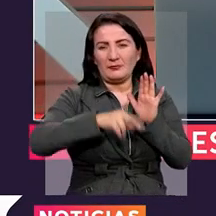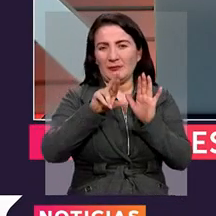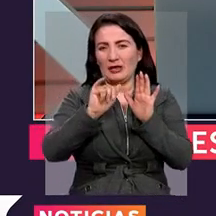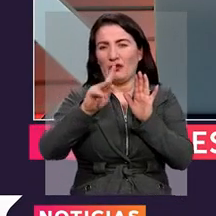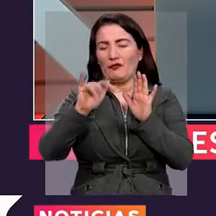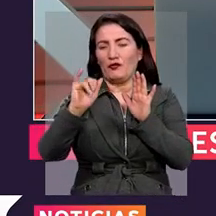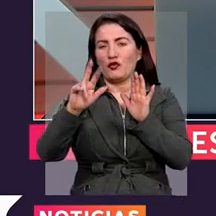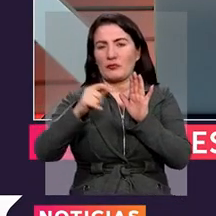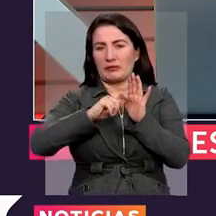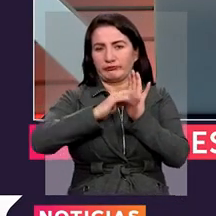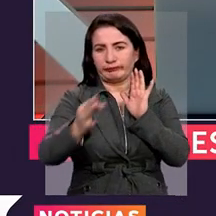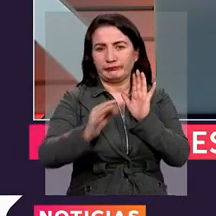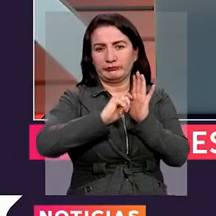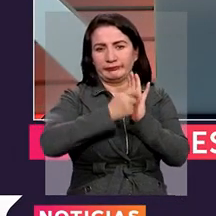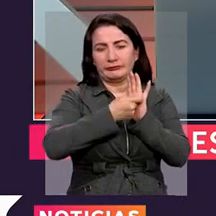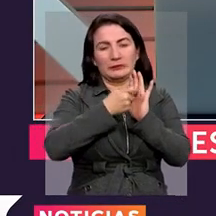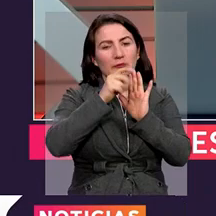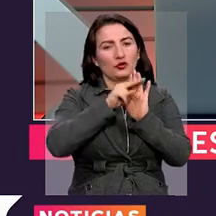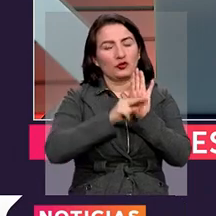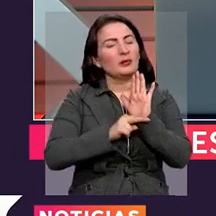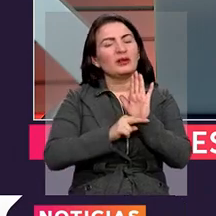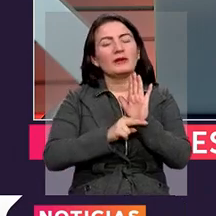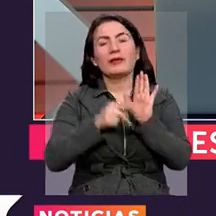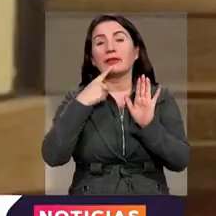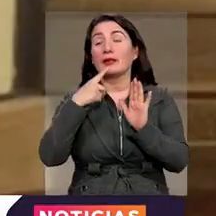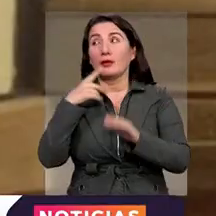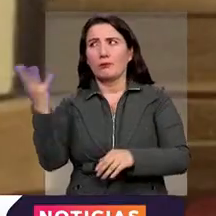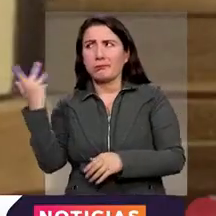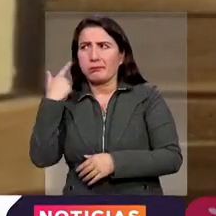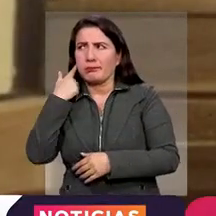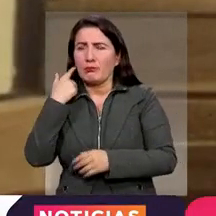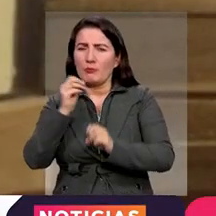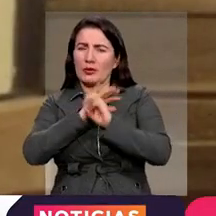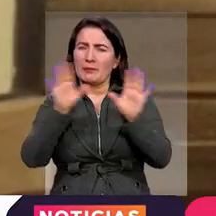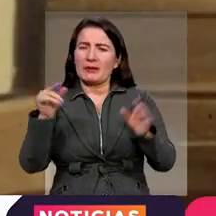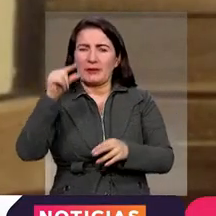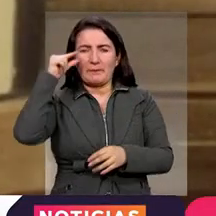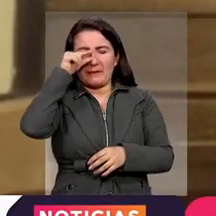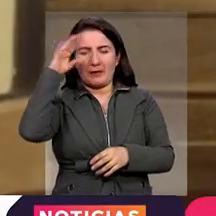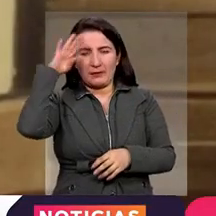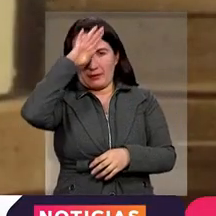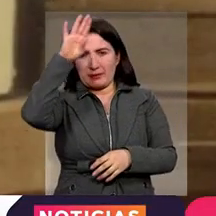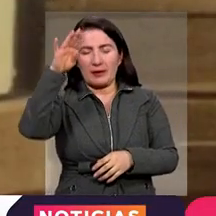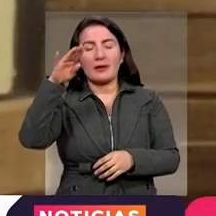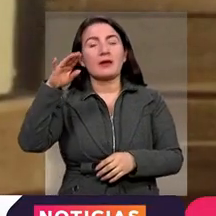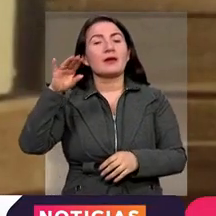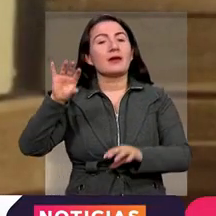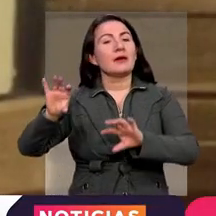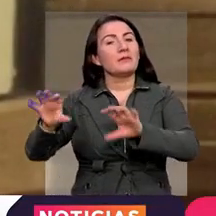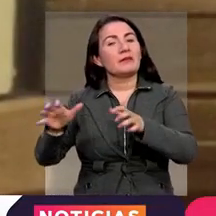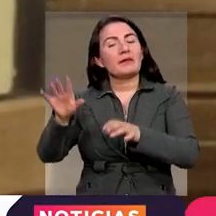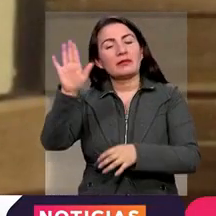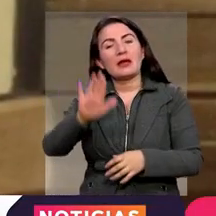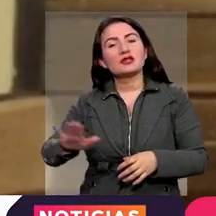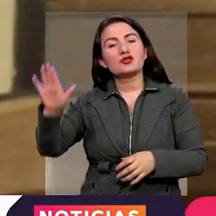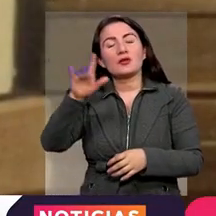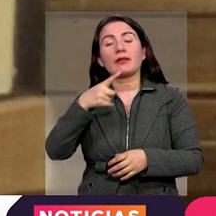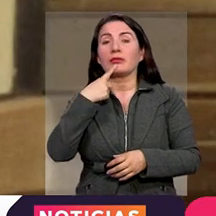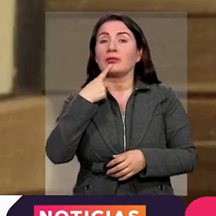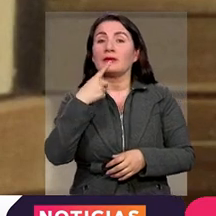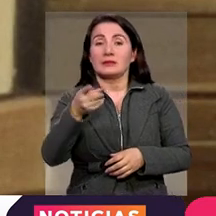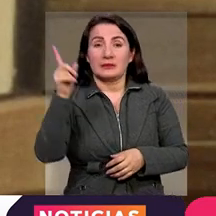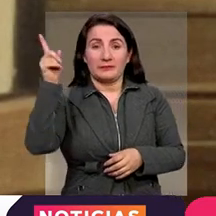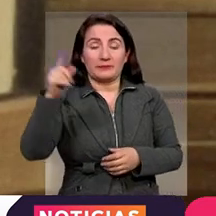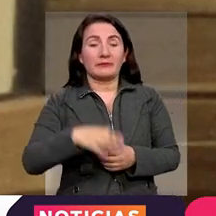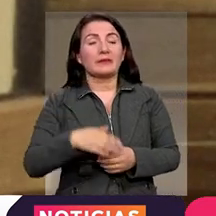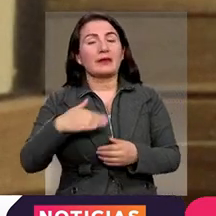Sí, precisamente esta mañana escuchaba al presidente electo a través de una de las emisoras nacionales y él indicó claramente